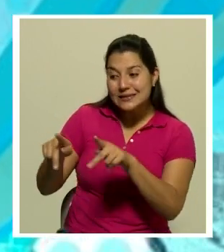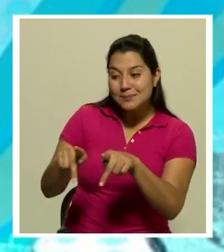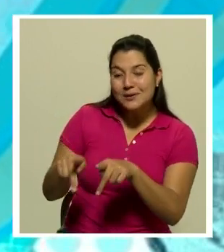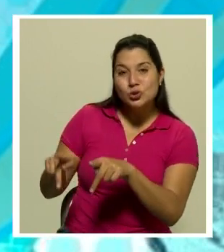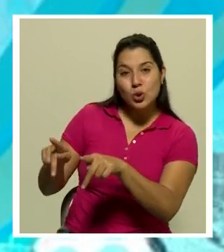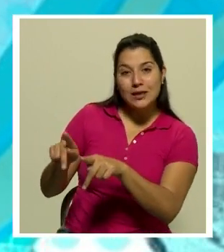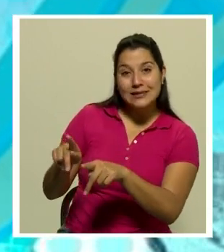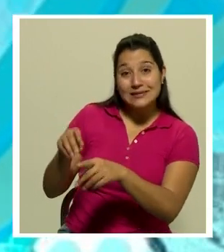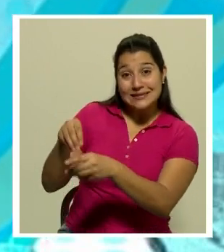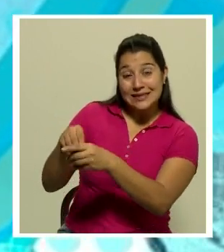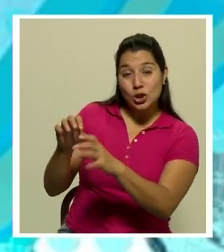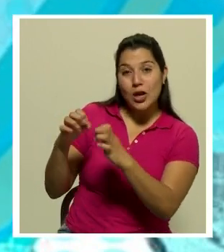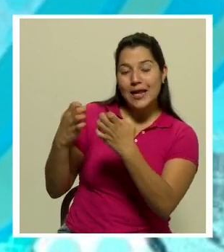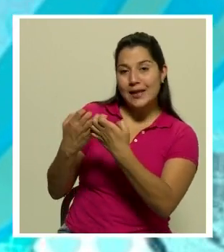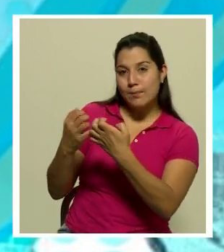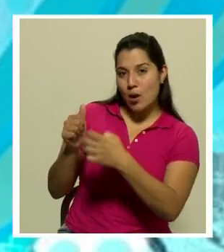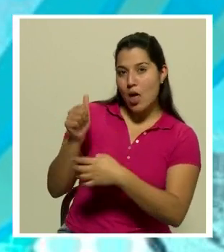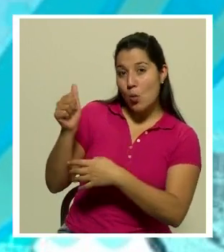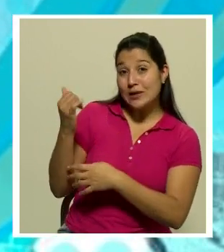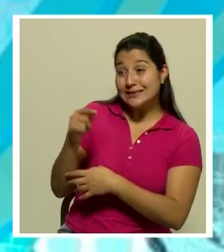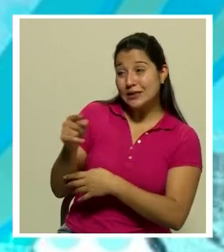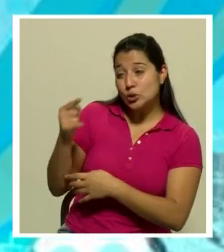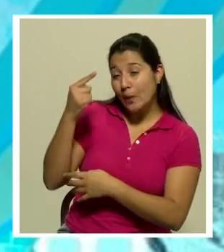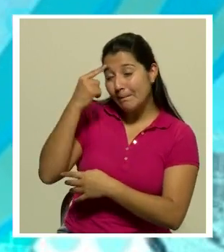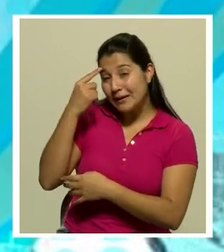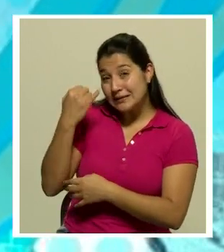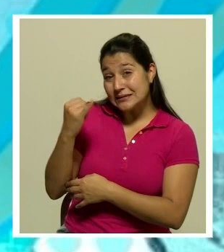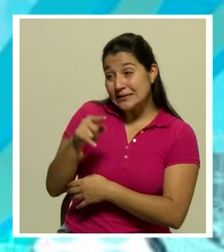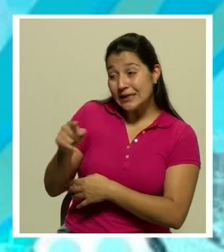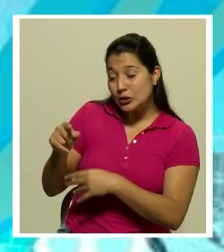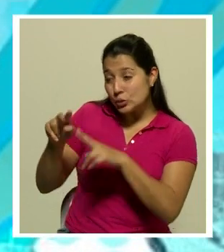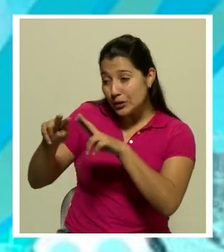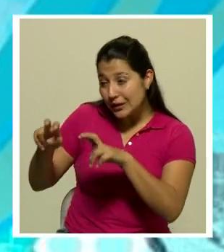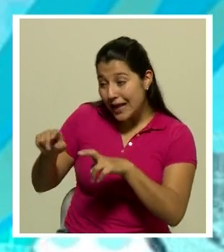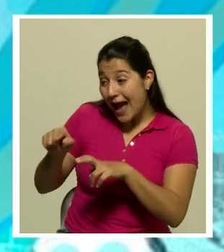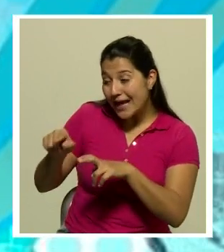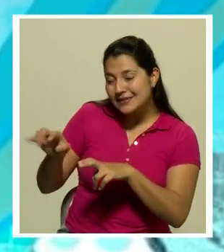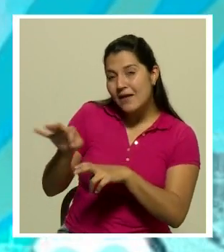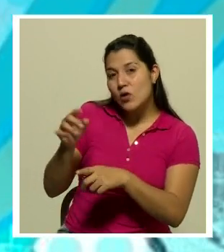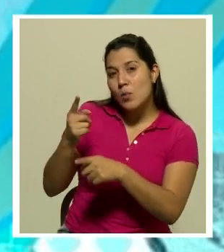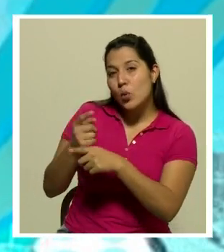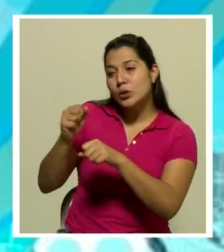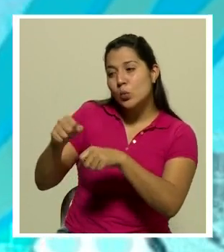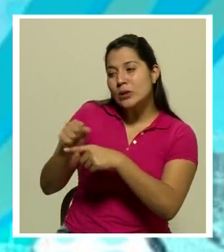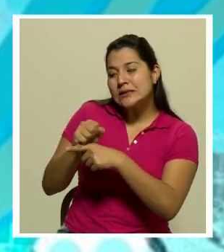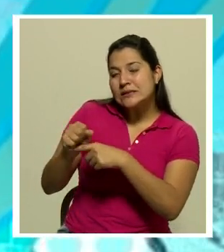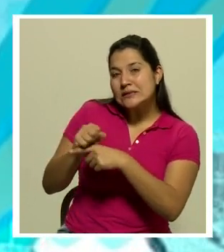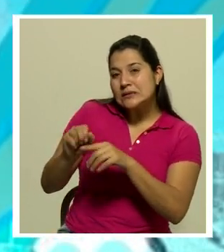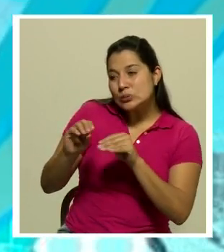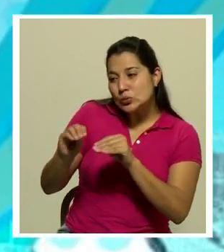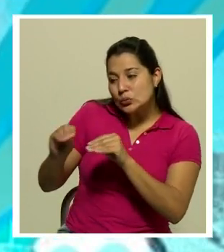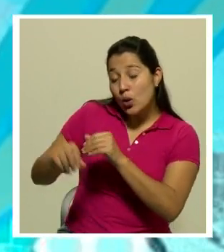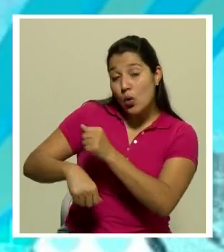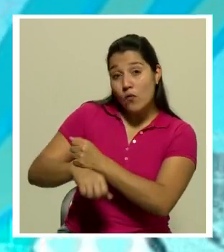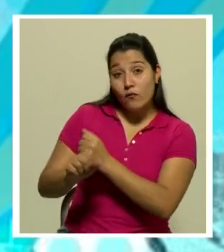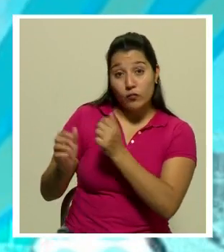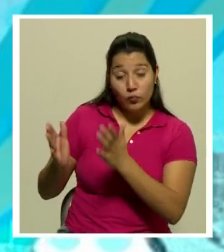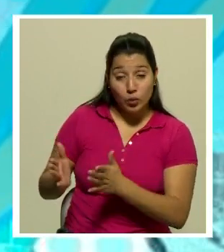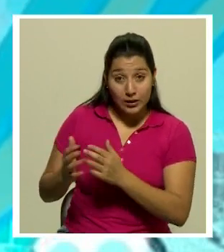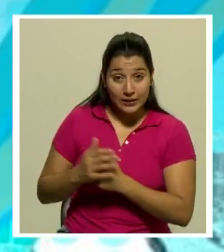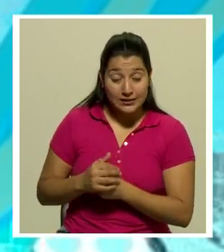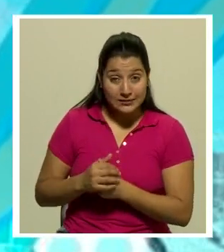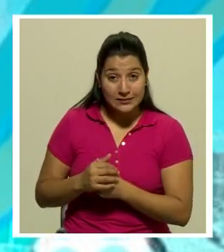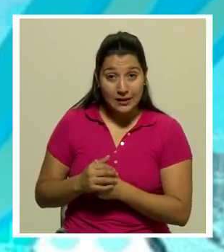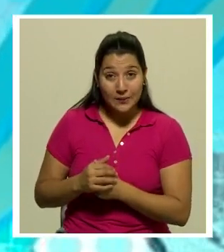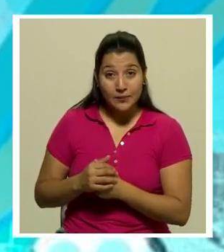piensan, ¿verdad?, y analizan que es la forma de formar jugadores. Al final es bueno ir haciendo